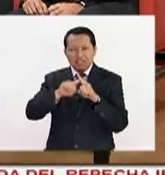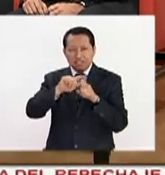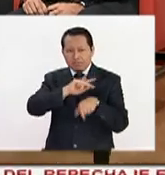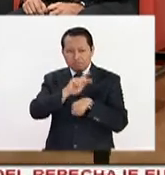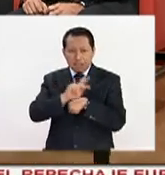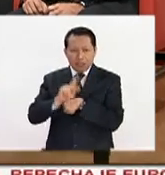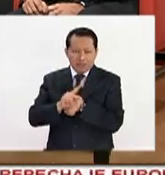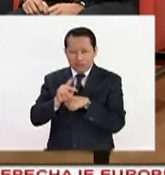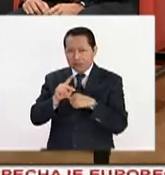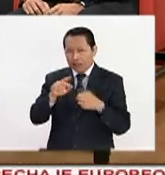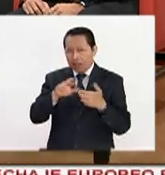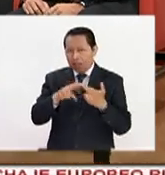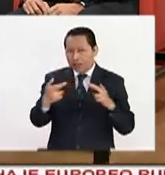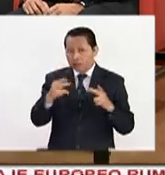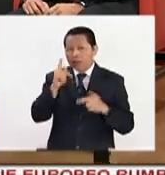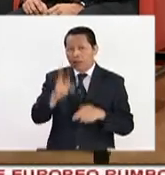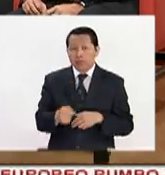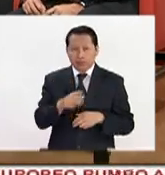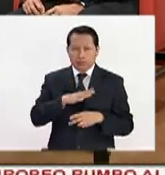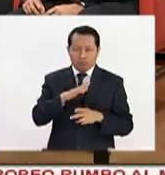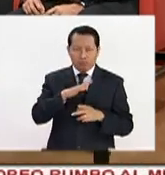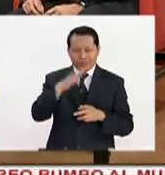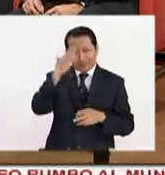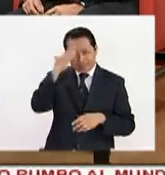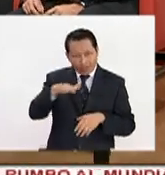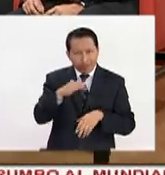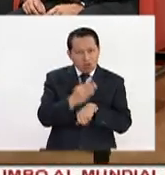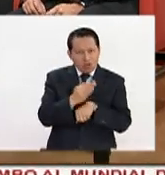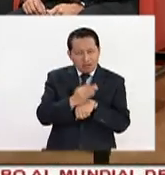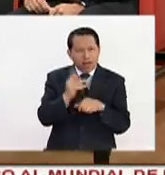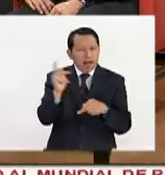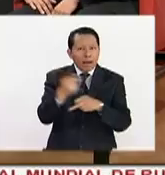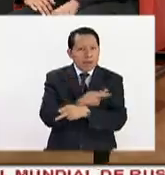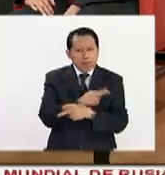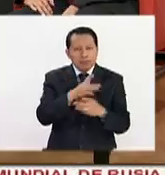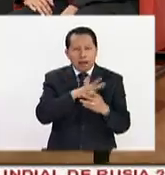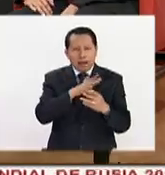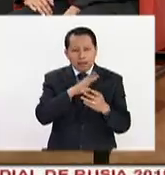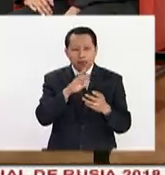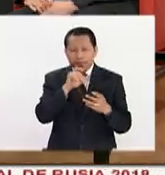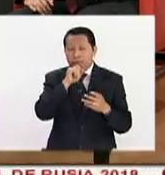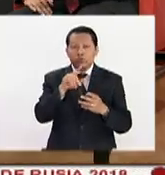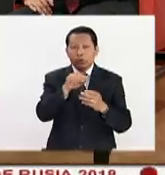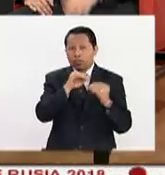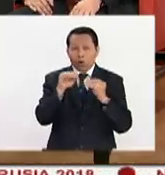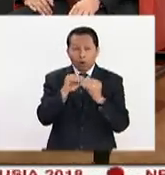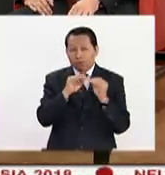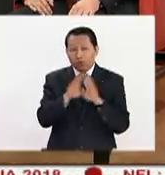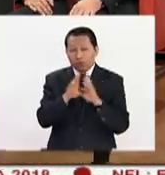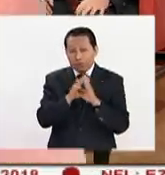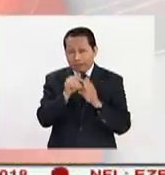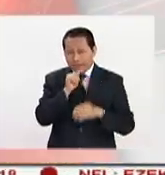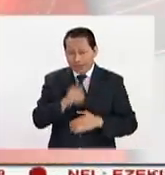en un escenario en el que, insisto, no sabemos hacia dónde va a ir orientadas las negociaciones.